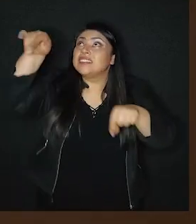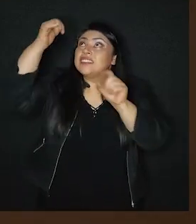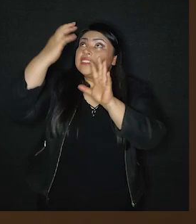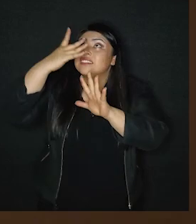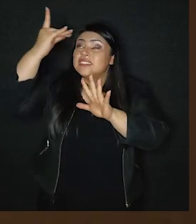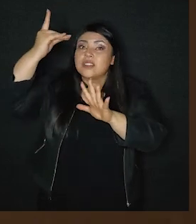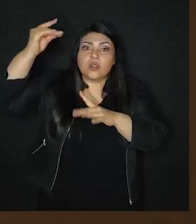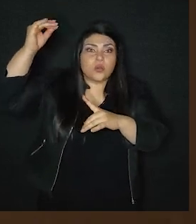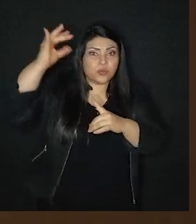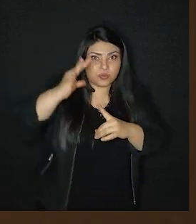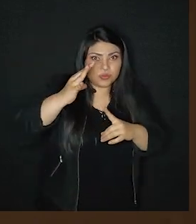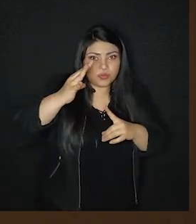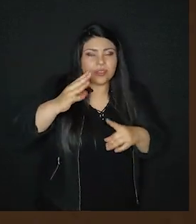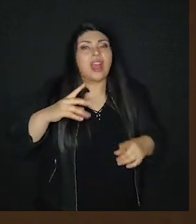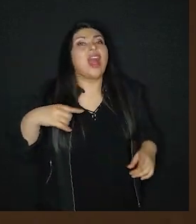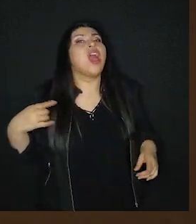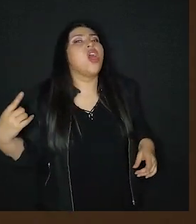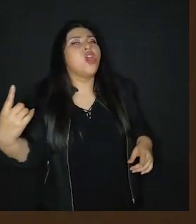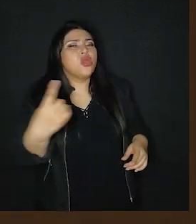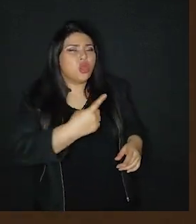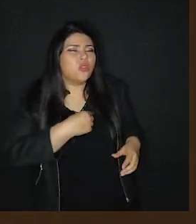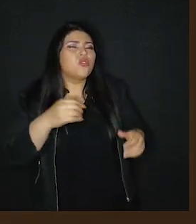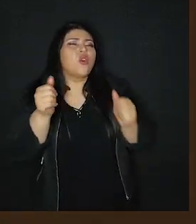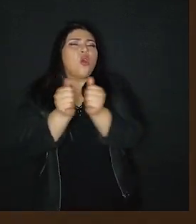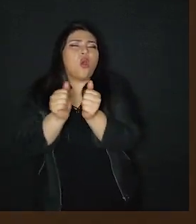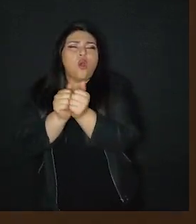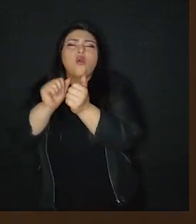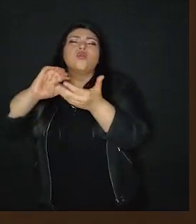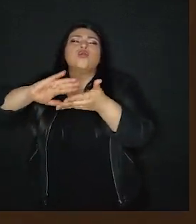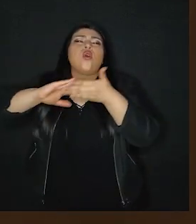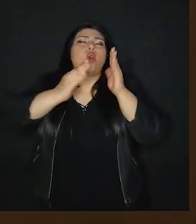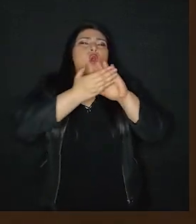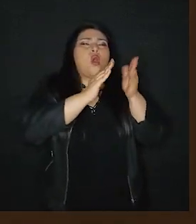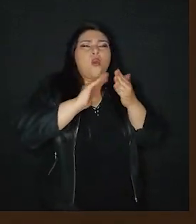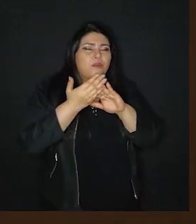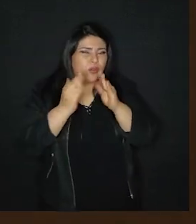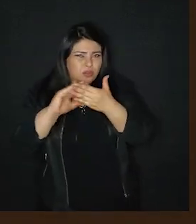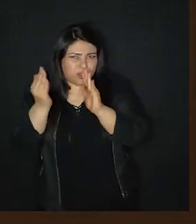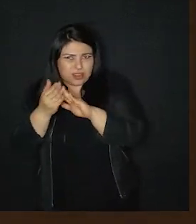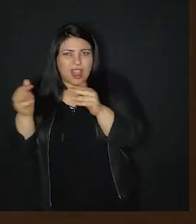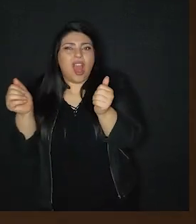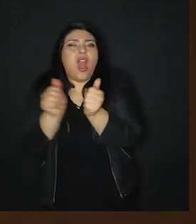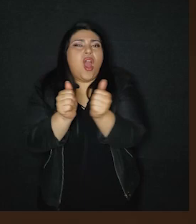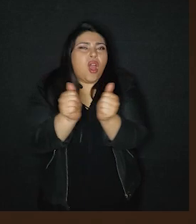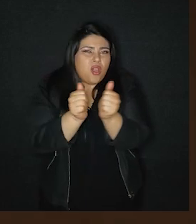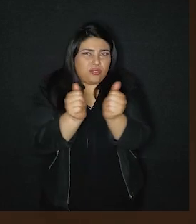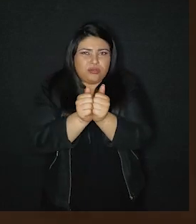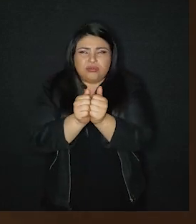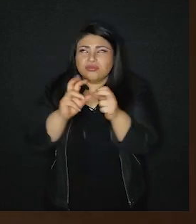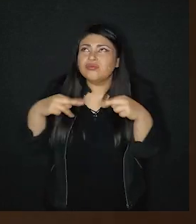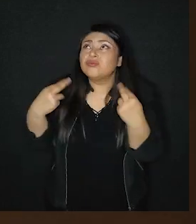accedemos como comunidad cuando juntos nos congregamos